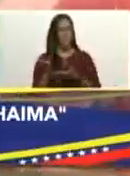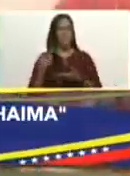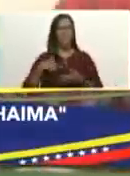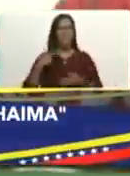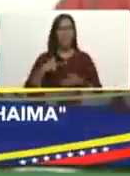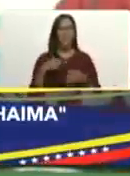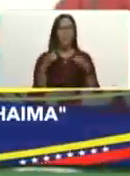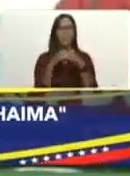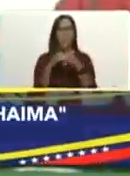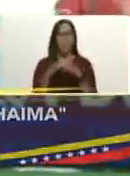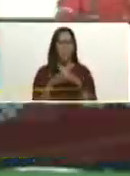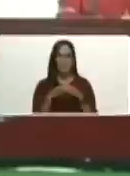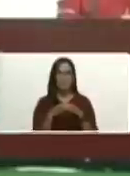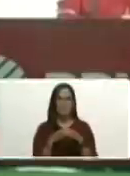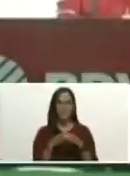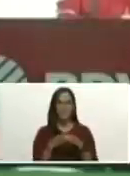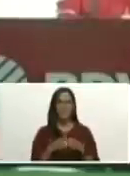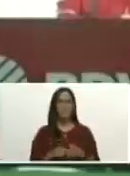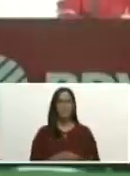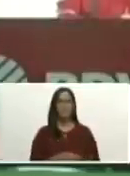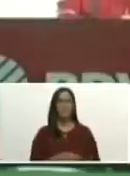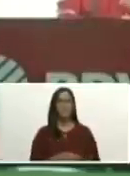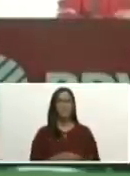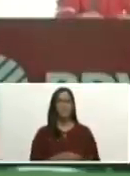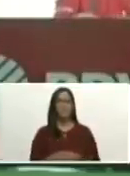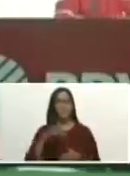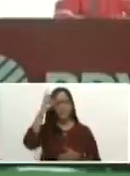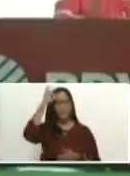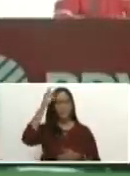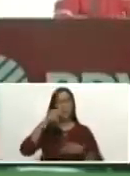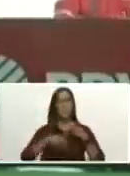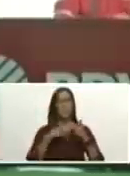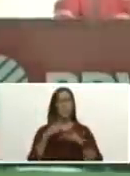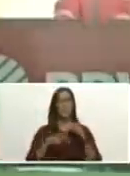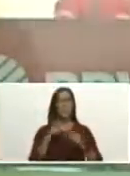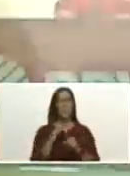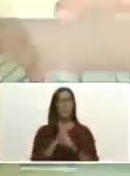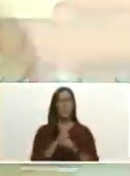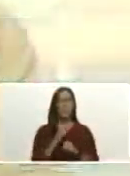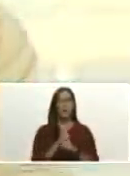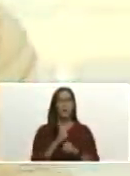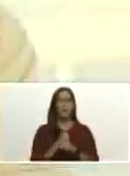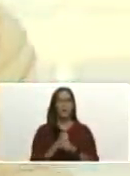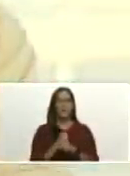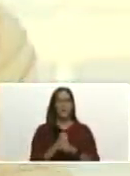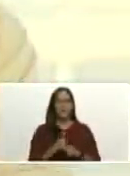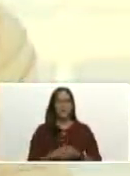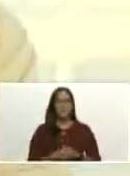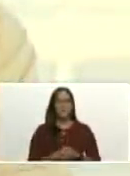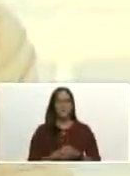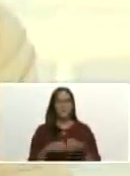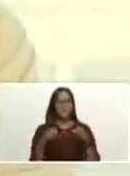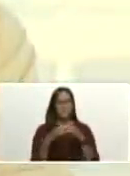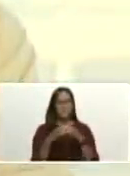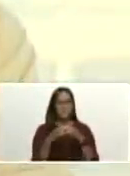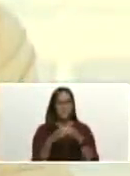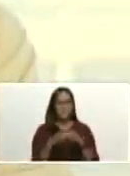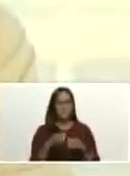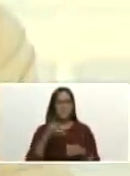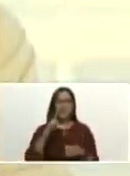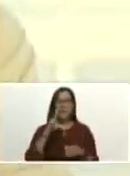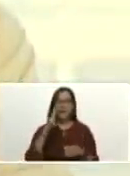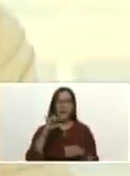un compañero de los Consejos Productivos de Trabajadores, ¿verdad? Se trata del compañero Luis